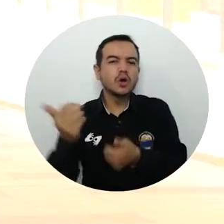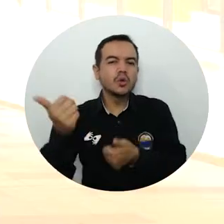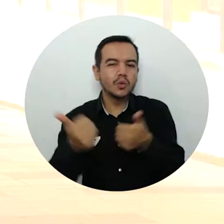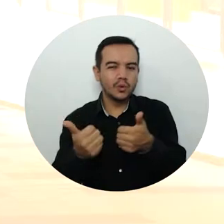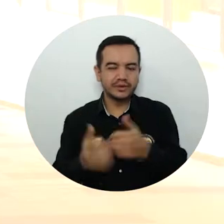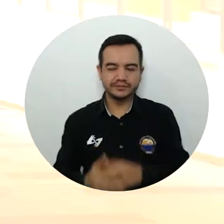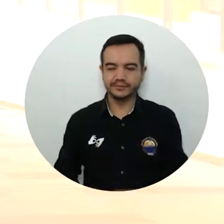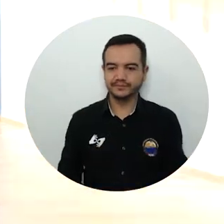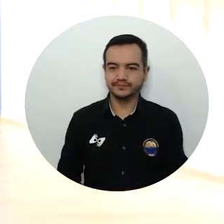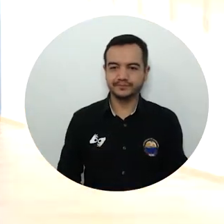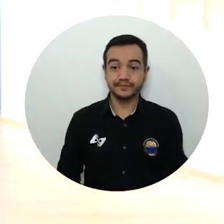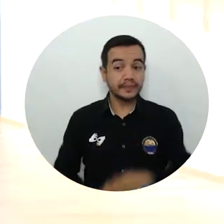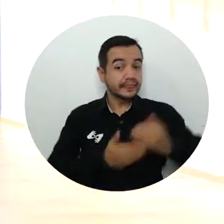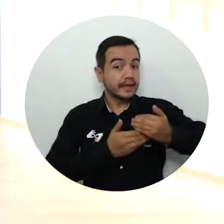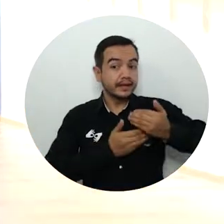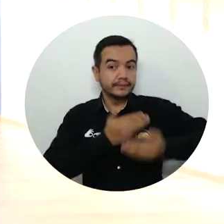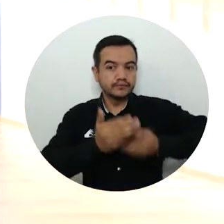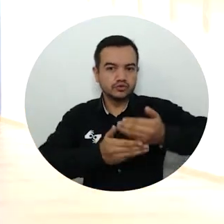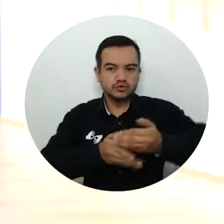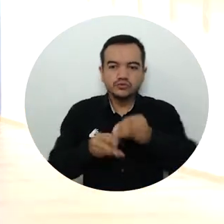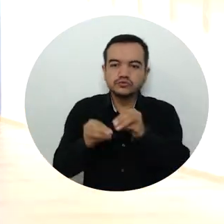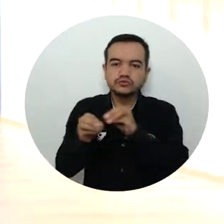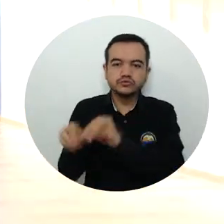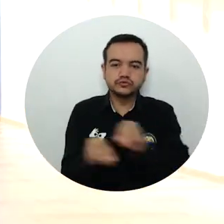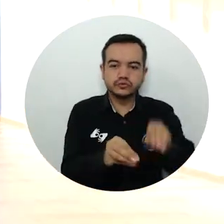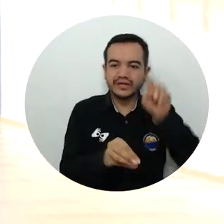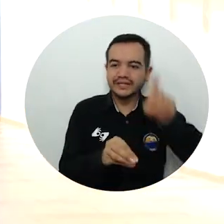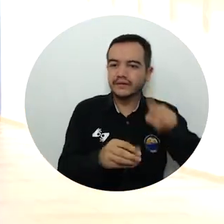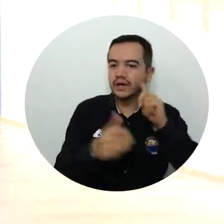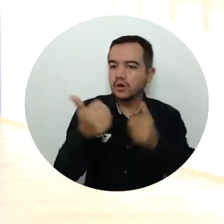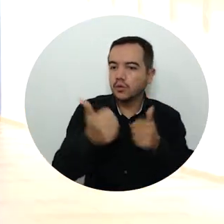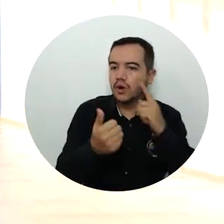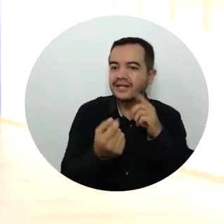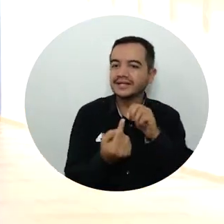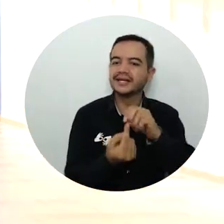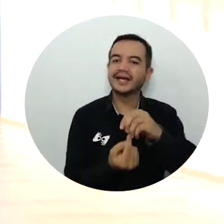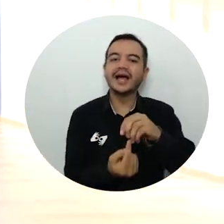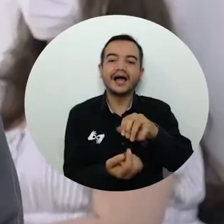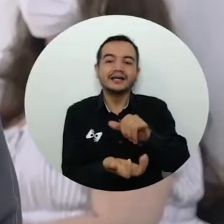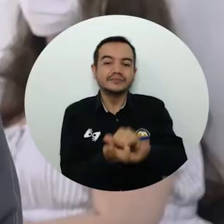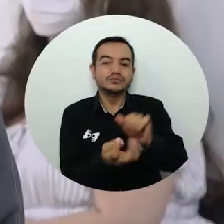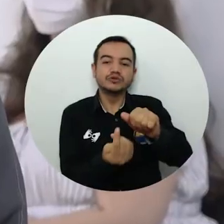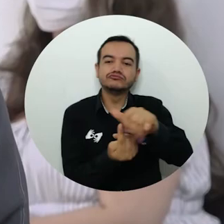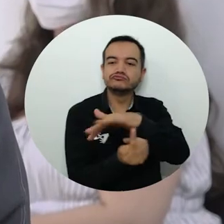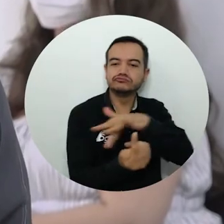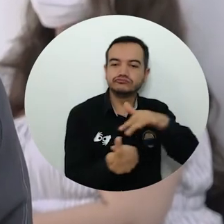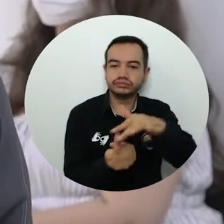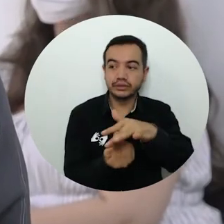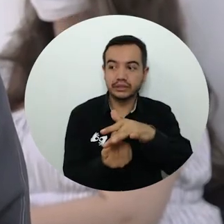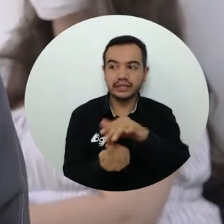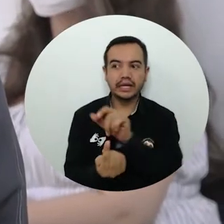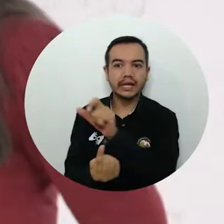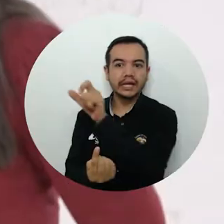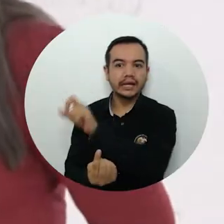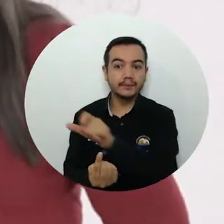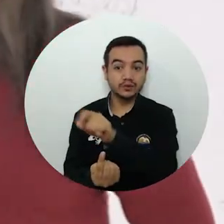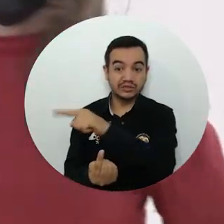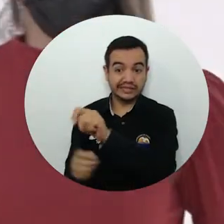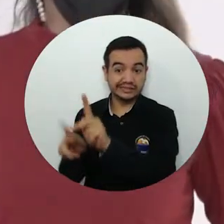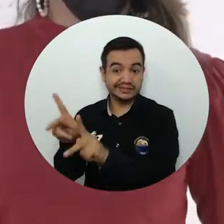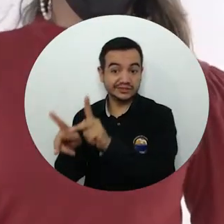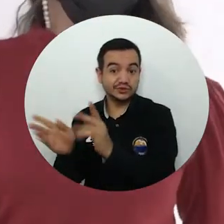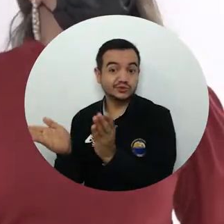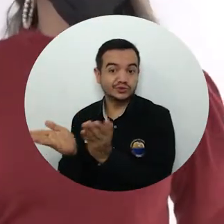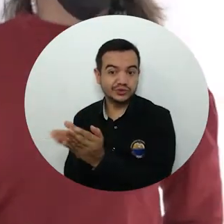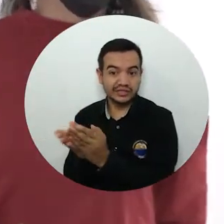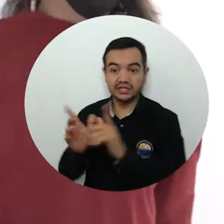formación deben tener un enfoque que es el contexto en el cual el estudiante cuando ya sale egresado va a